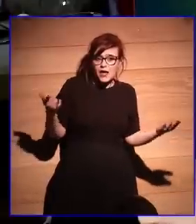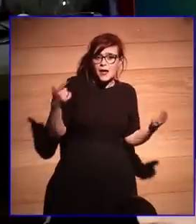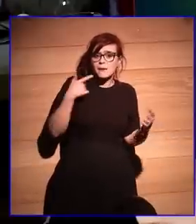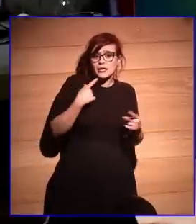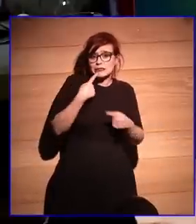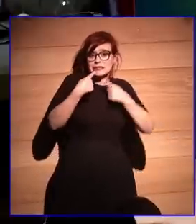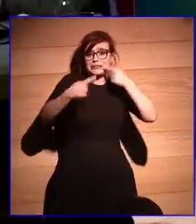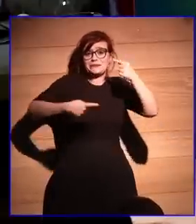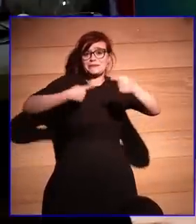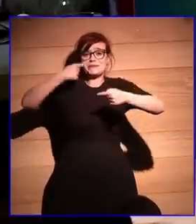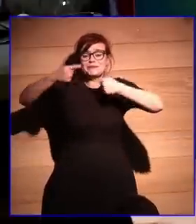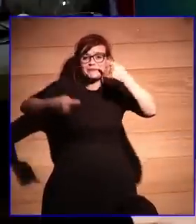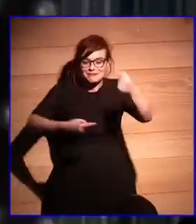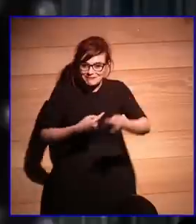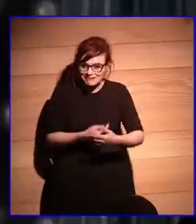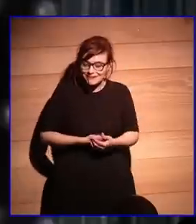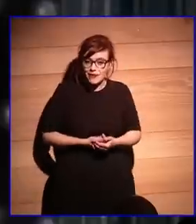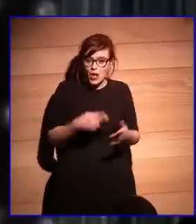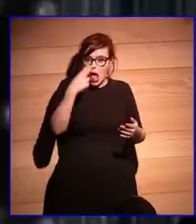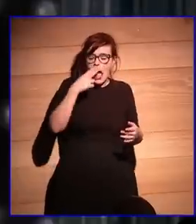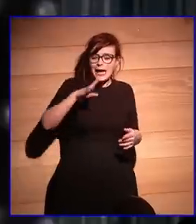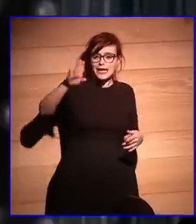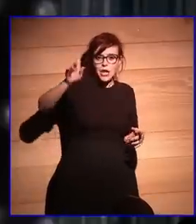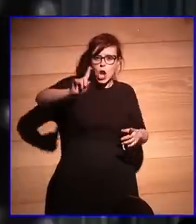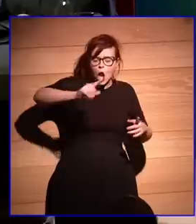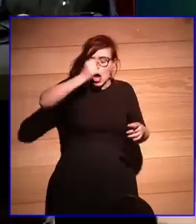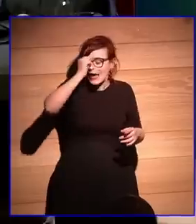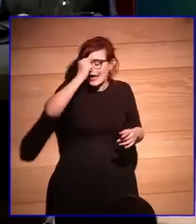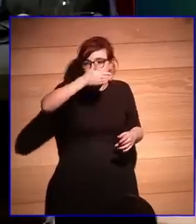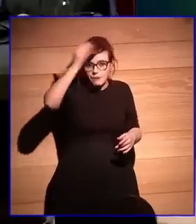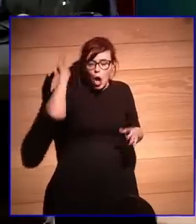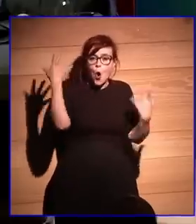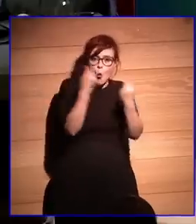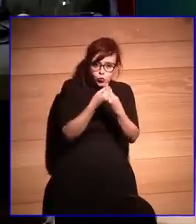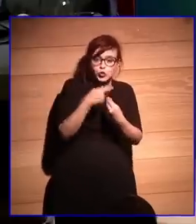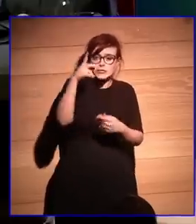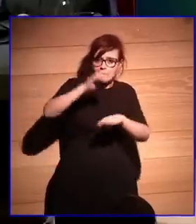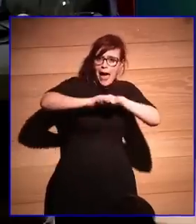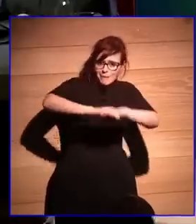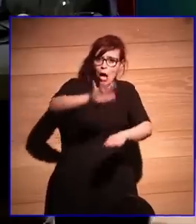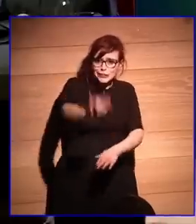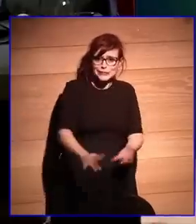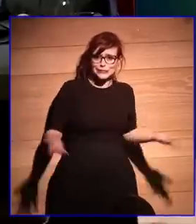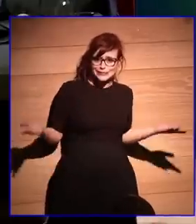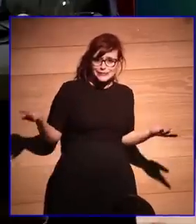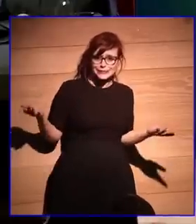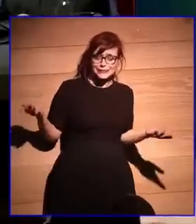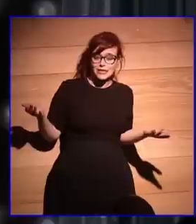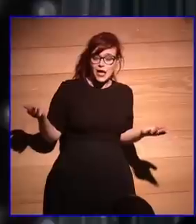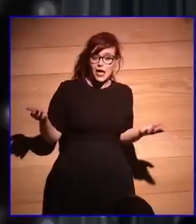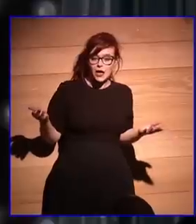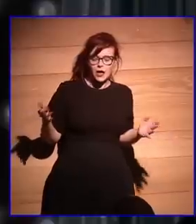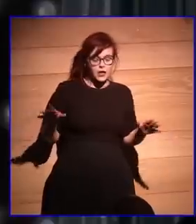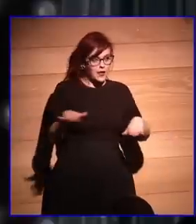boca. Y hablas de Hitler, Adolf Hitler. No, Mahatma Gandhi con Hitler, sí, muy amigo de Hitler. Y una de las, de hecho, uno de